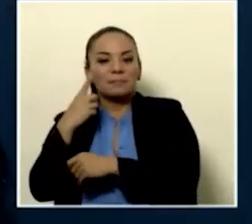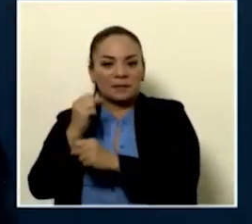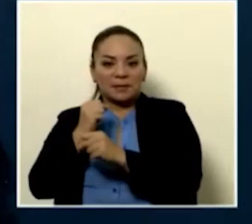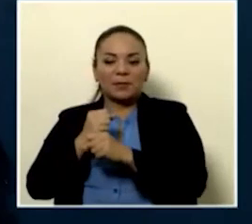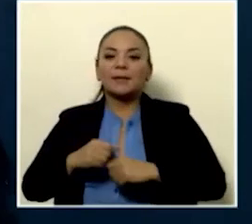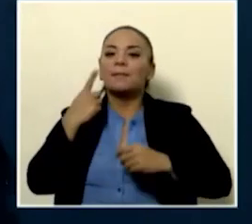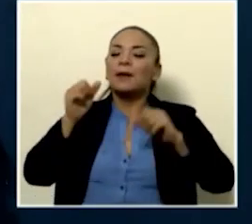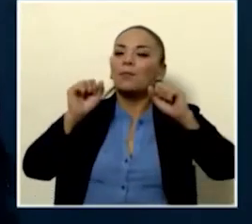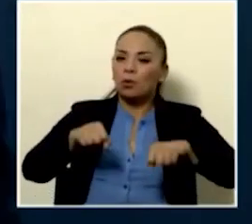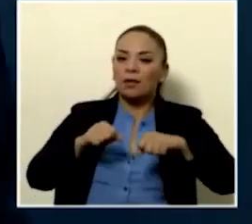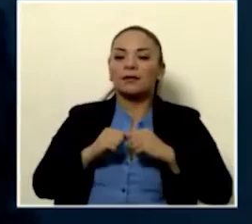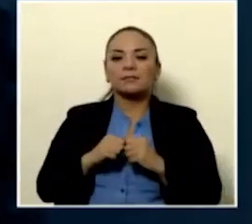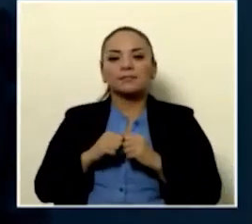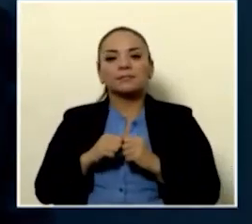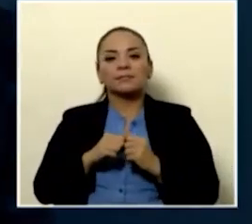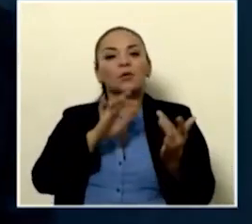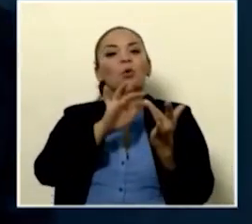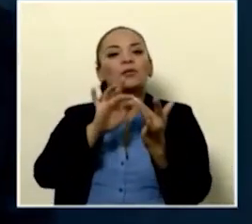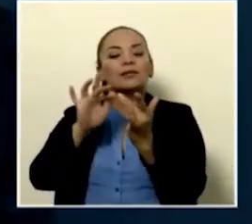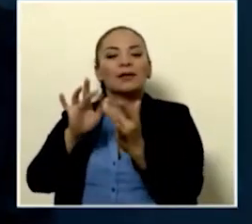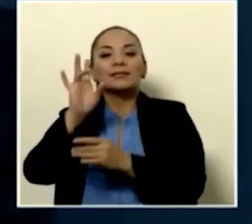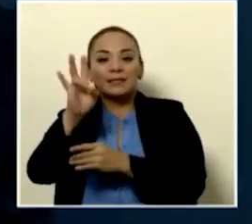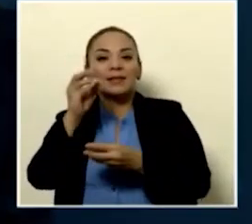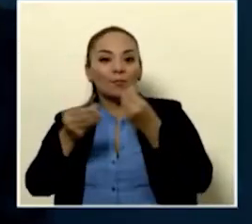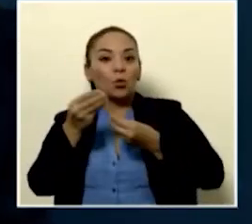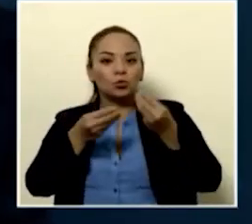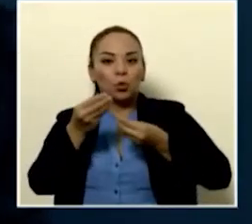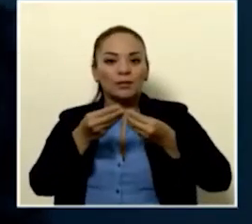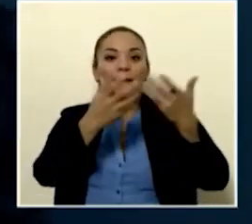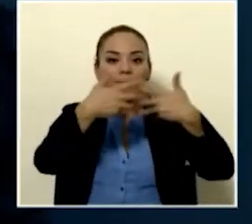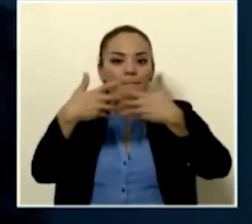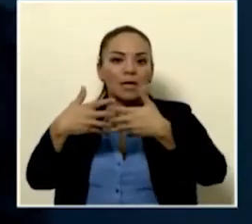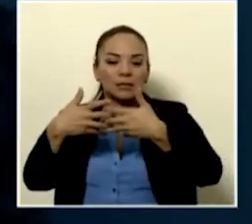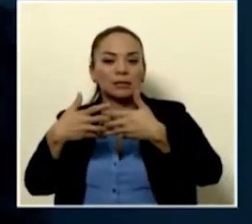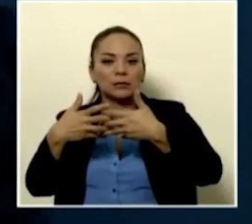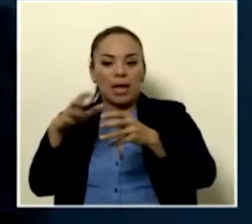de poder contactar a los 7 productores de escáneres